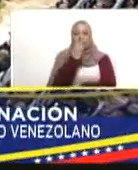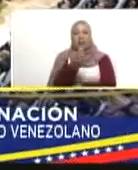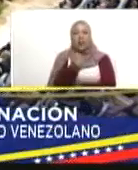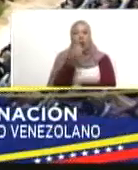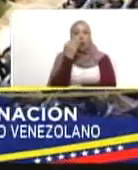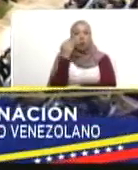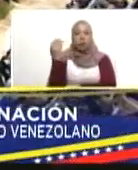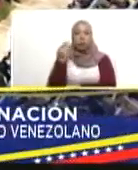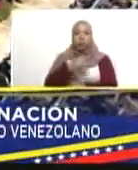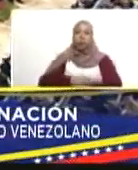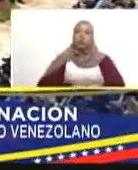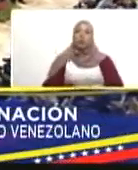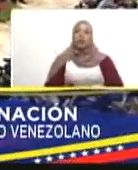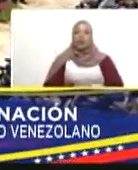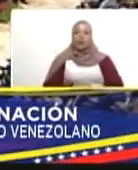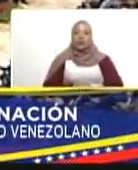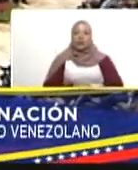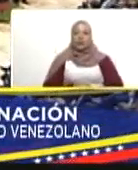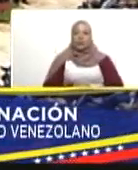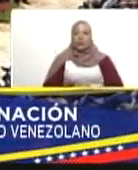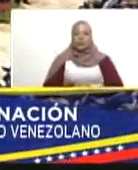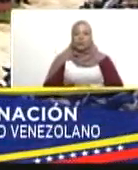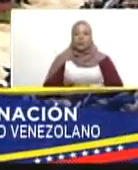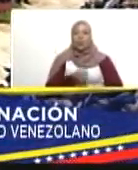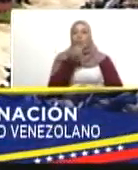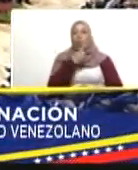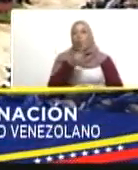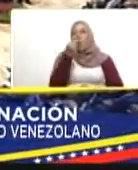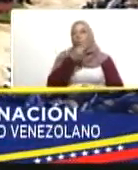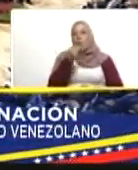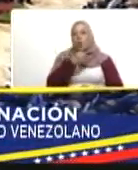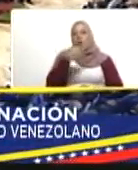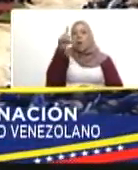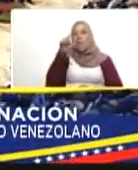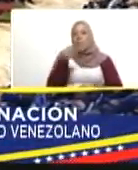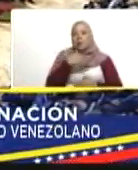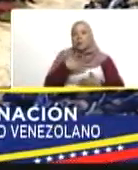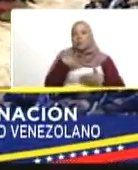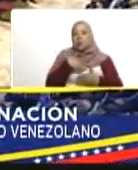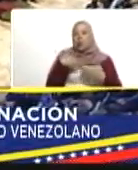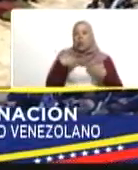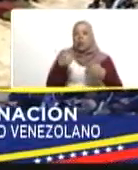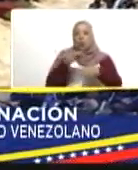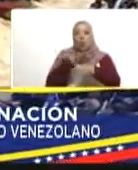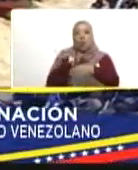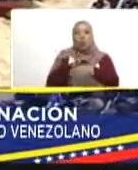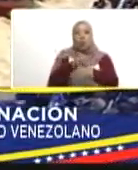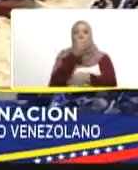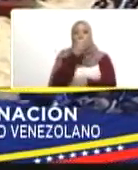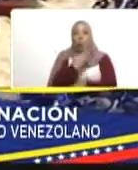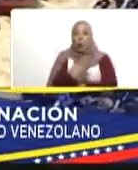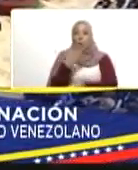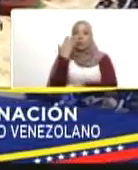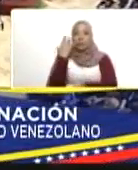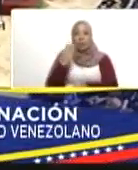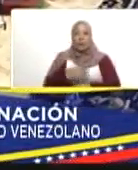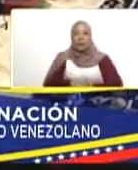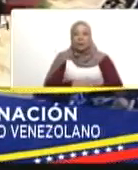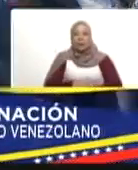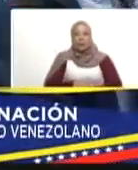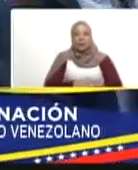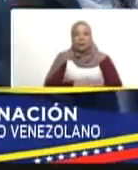y sana muy nutriente baja en colesterol la carne del búfalo verdad Castro soteldo